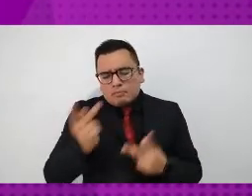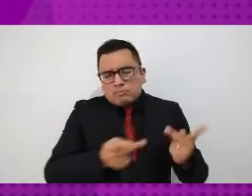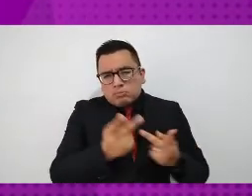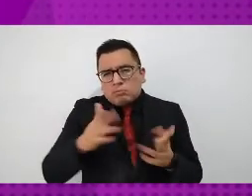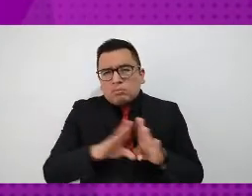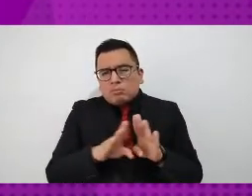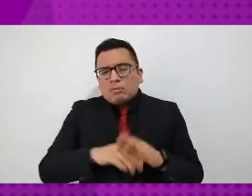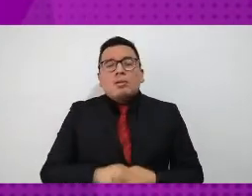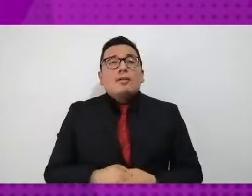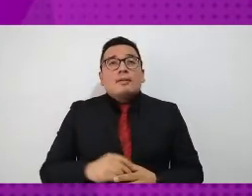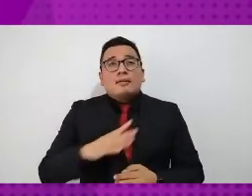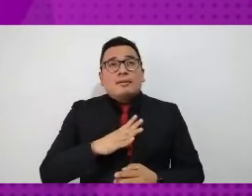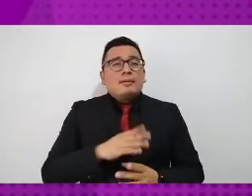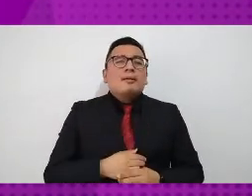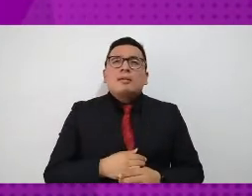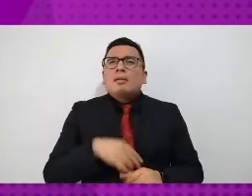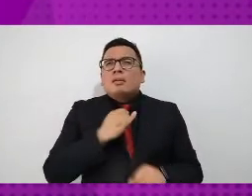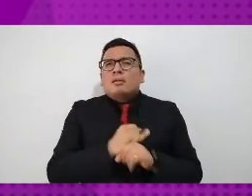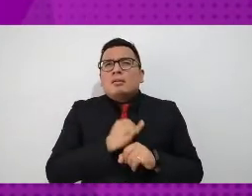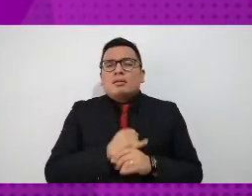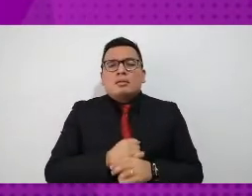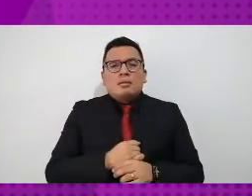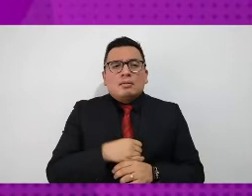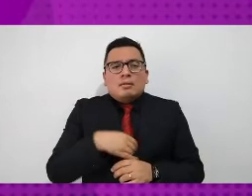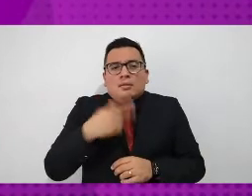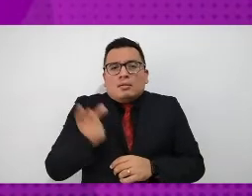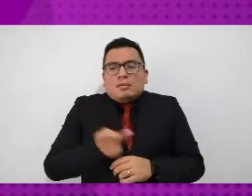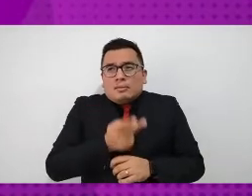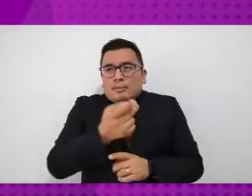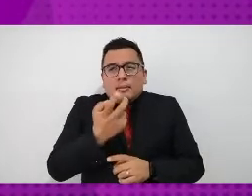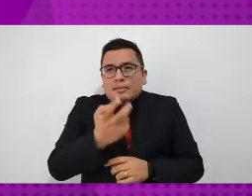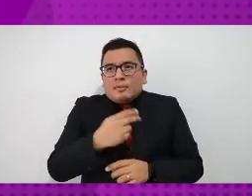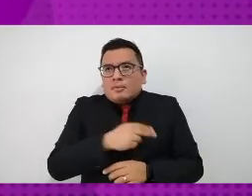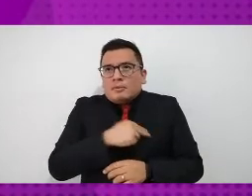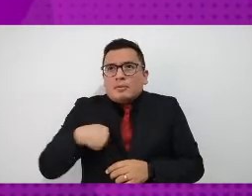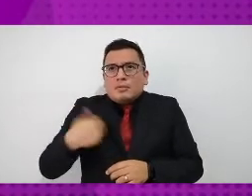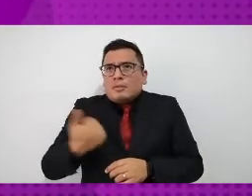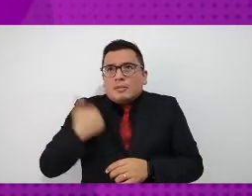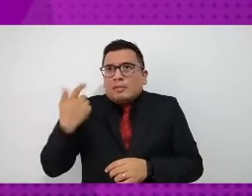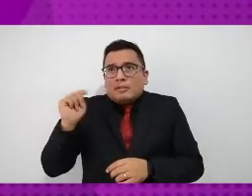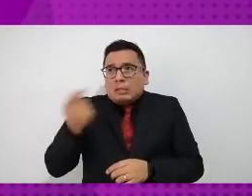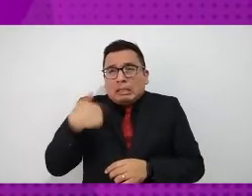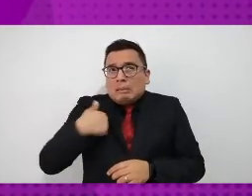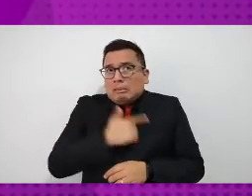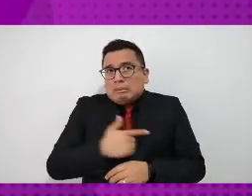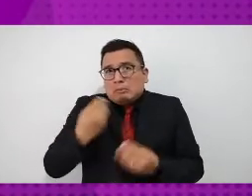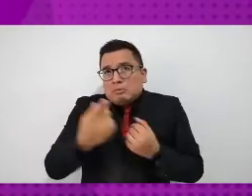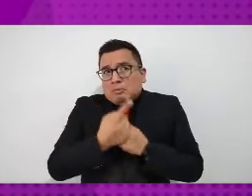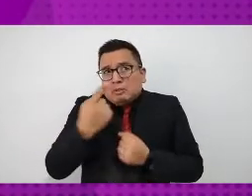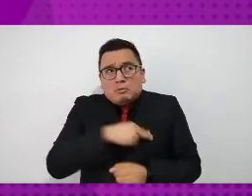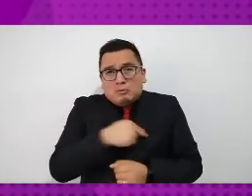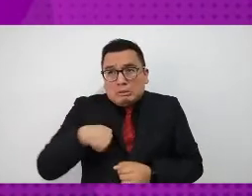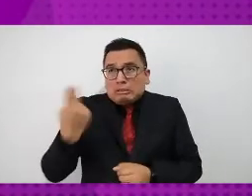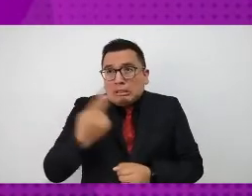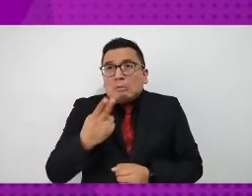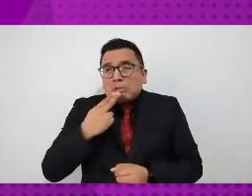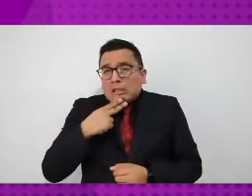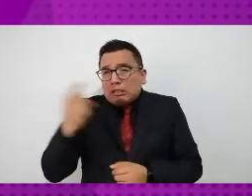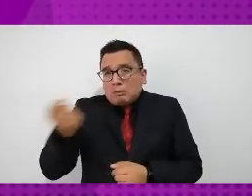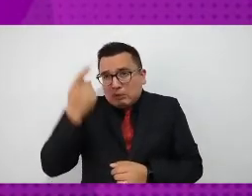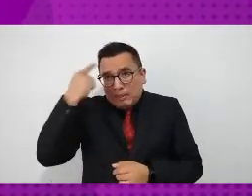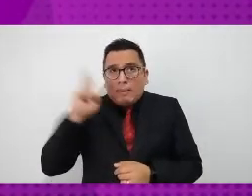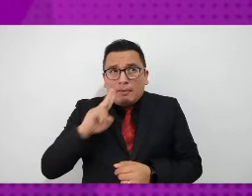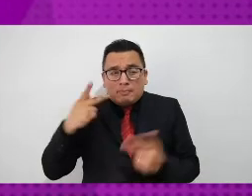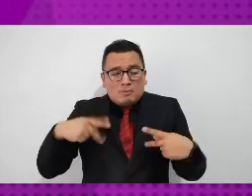a través de una plataforma digital perdón pero las plataformas digitales las tecnologías me gustan mucho porque tenemos que utilizarlas para